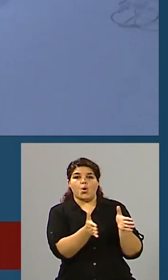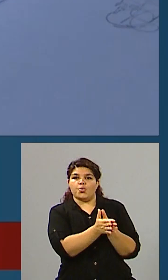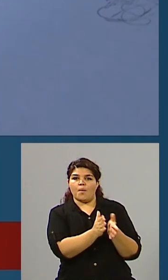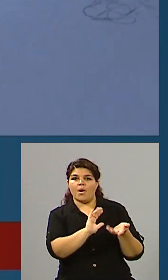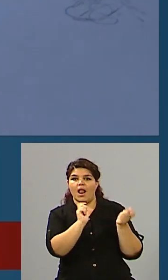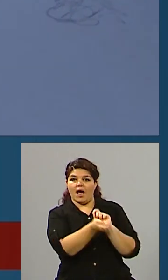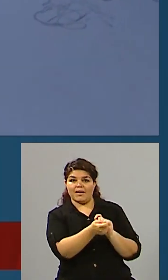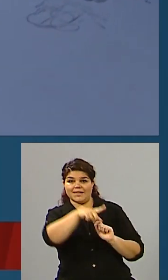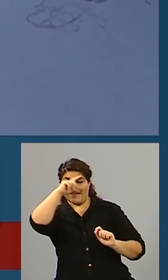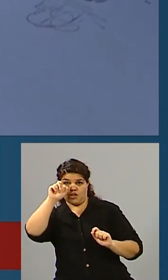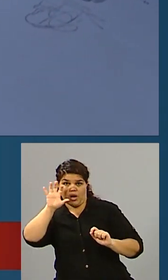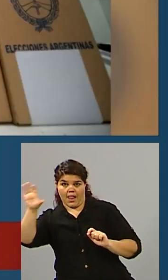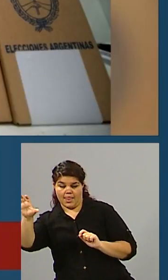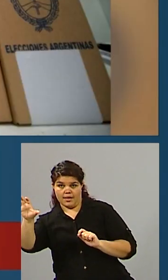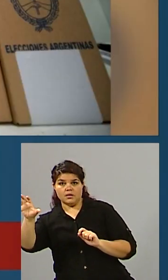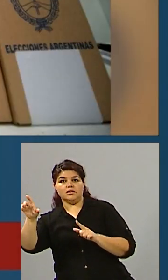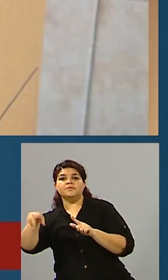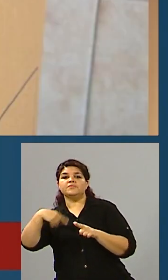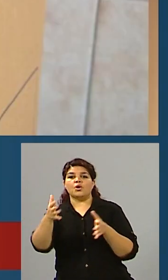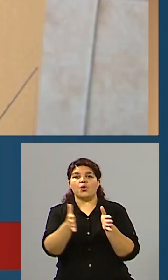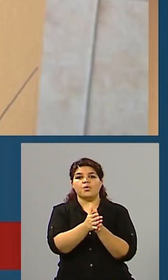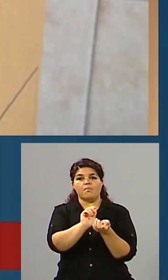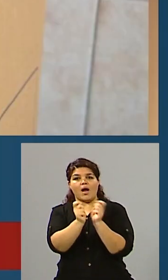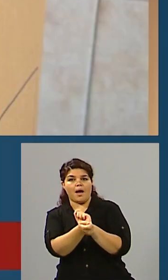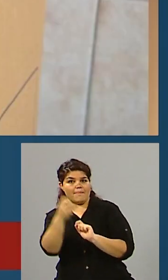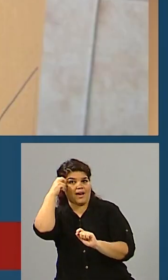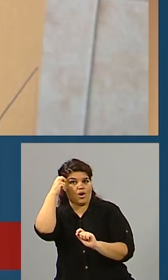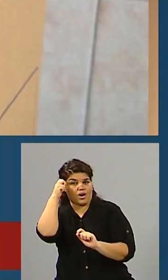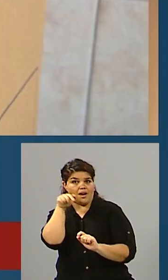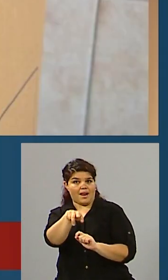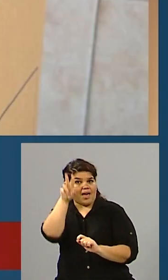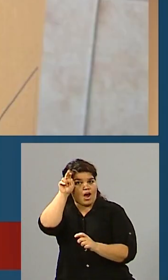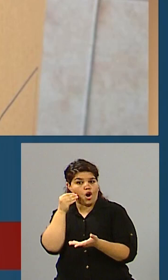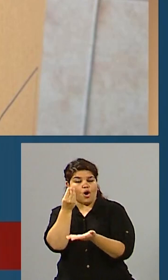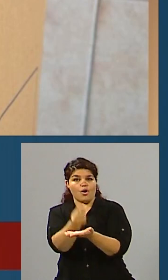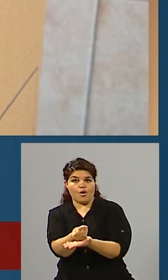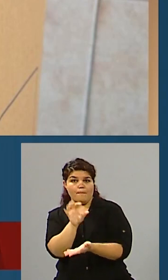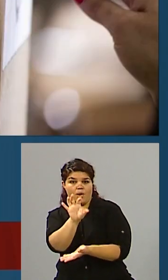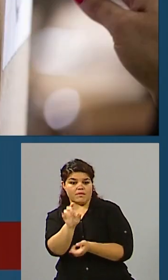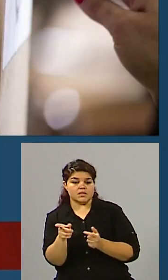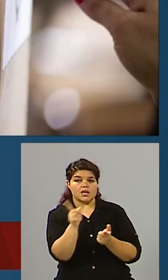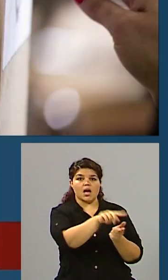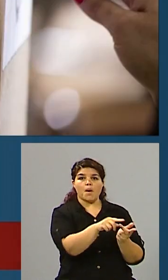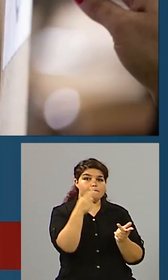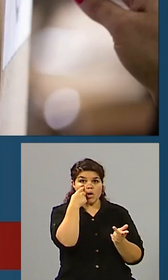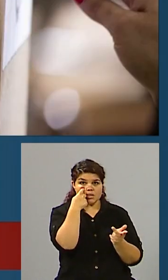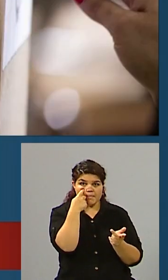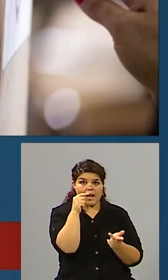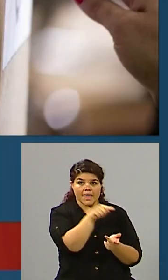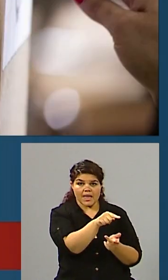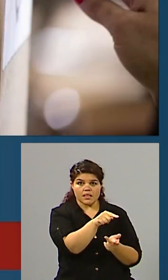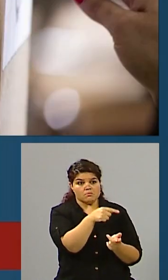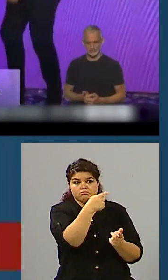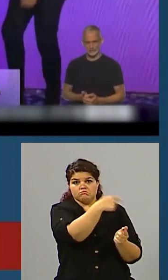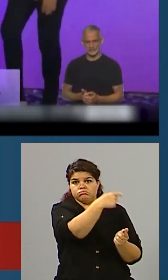Milei para la Nación, a Cambia Mendoza, Alfredo Cornejo para la provincia, y que en los municipios, muchos municipios